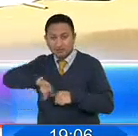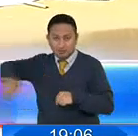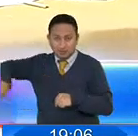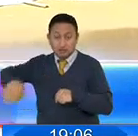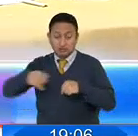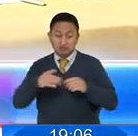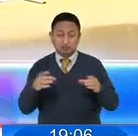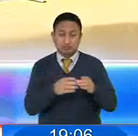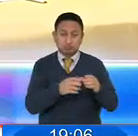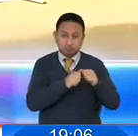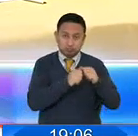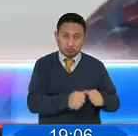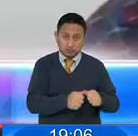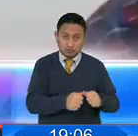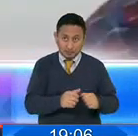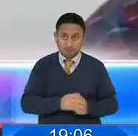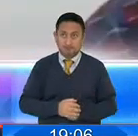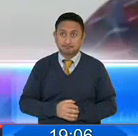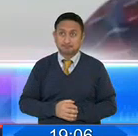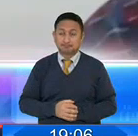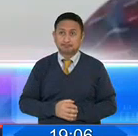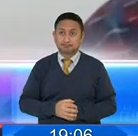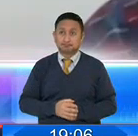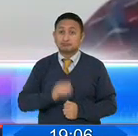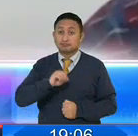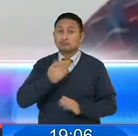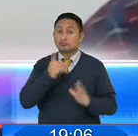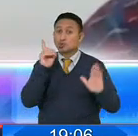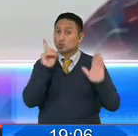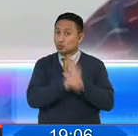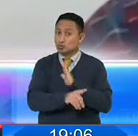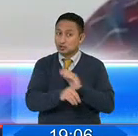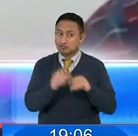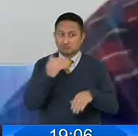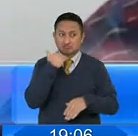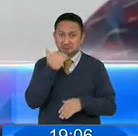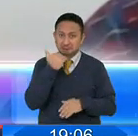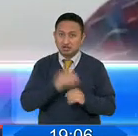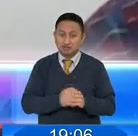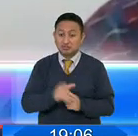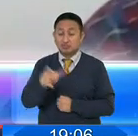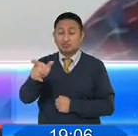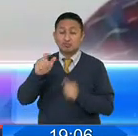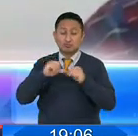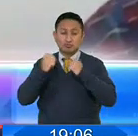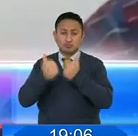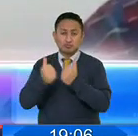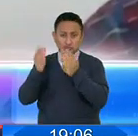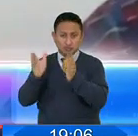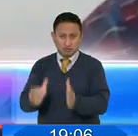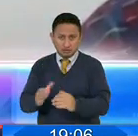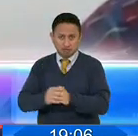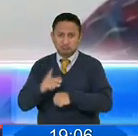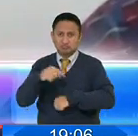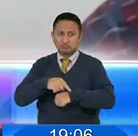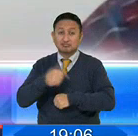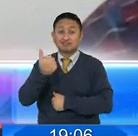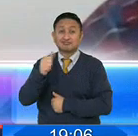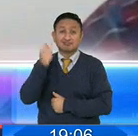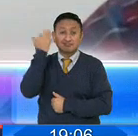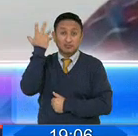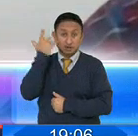fin de destitución. Si hubiera una denuncia respecto a la inconducta de un asambleísta, en el plazo máximo de 10 días tendría